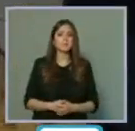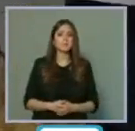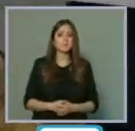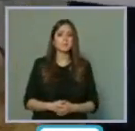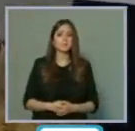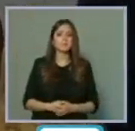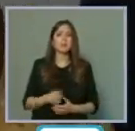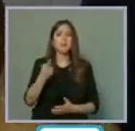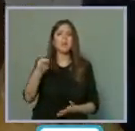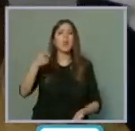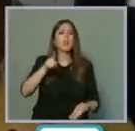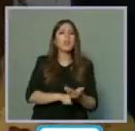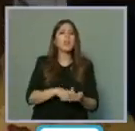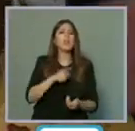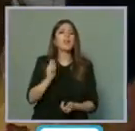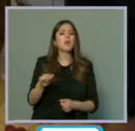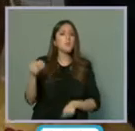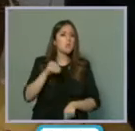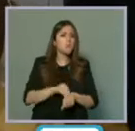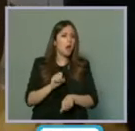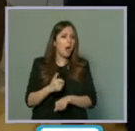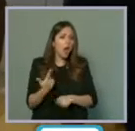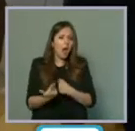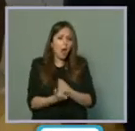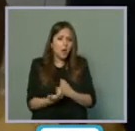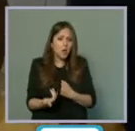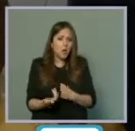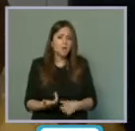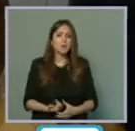echan algún jugo, algo?